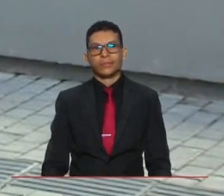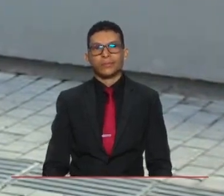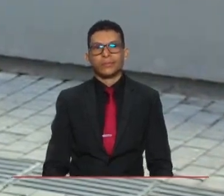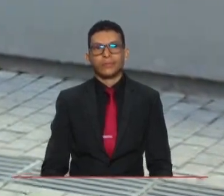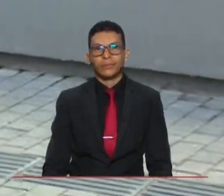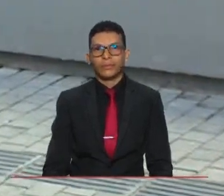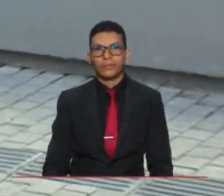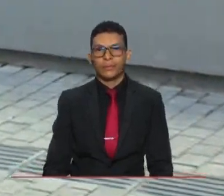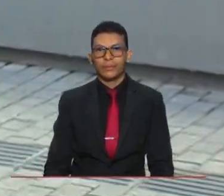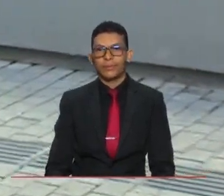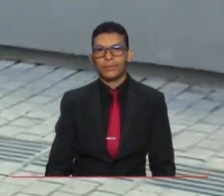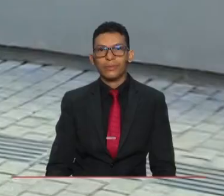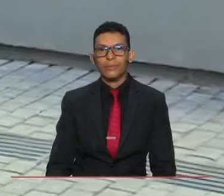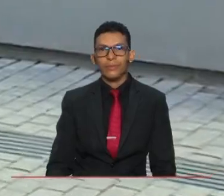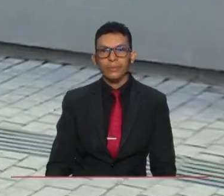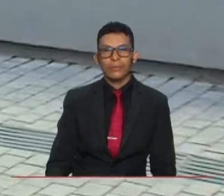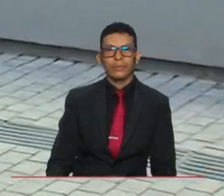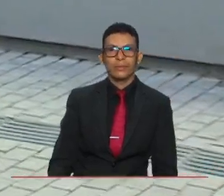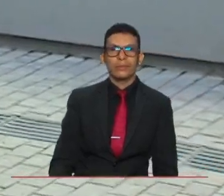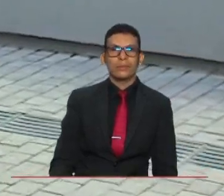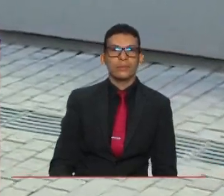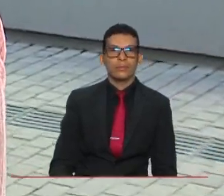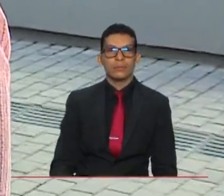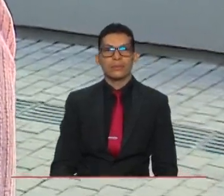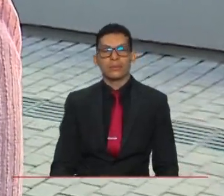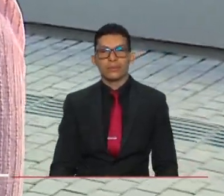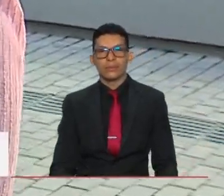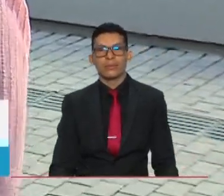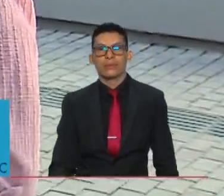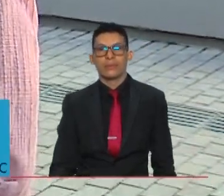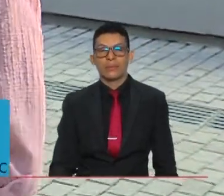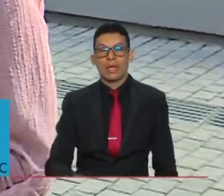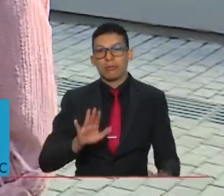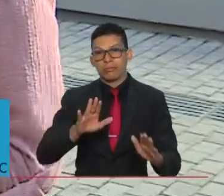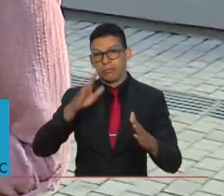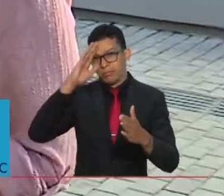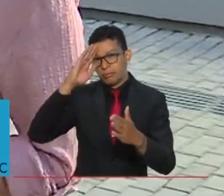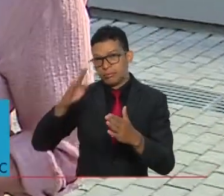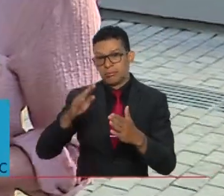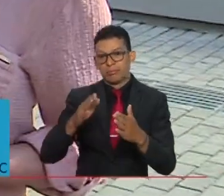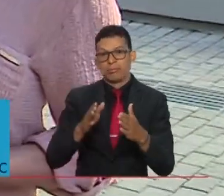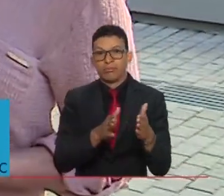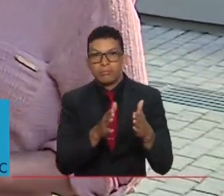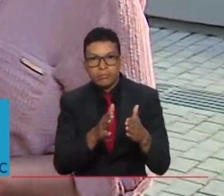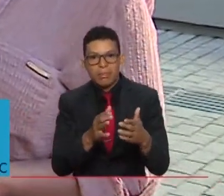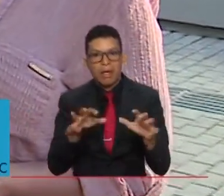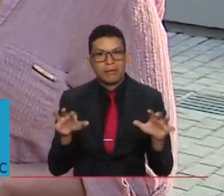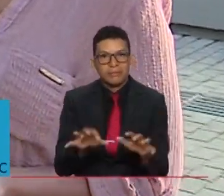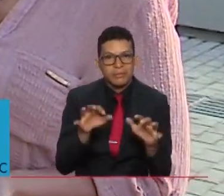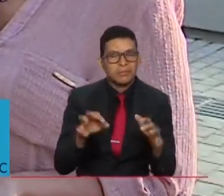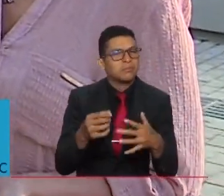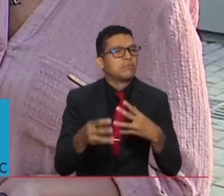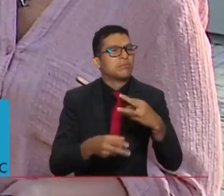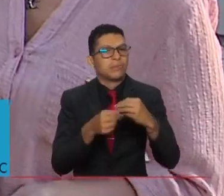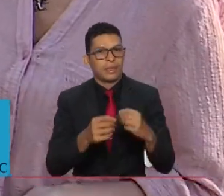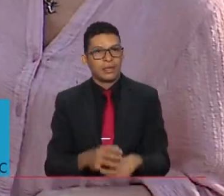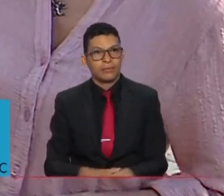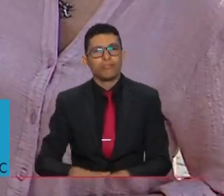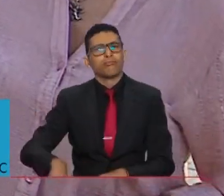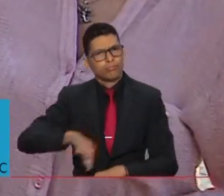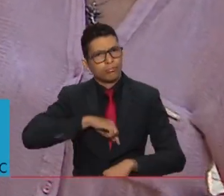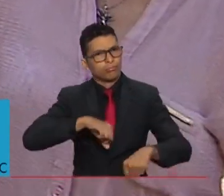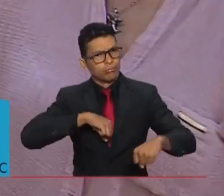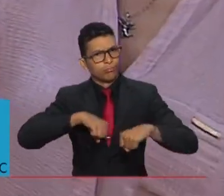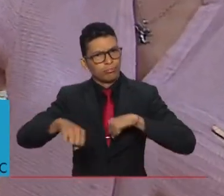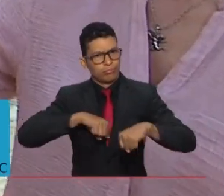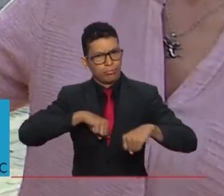Finalmente, alcalde, obras, porque ese es también un dolor para las comunidades, las vías, demás, ¿en qué van? Así es, afortunadamente hemos podido realizar una gestión importante a